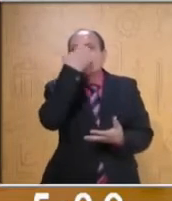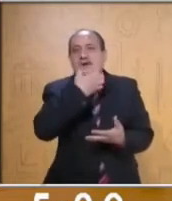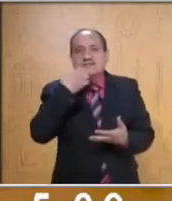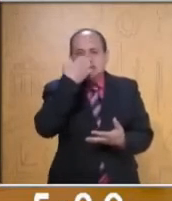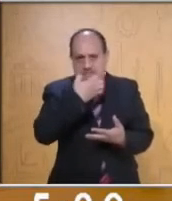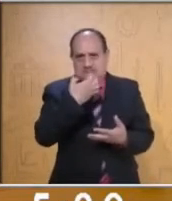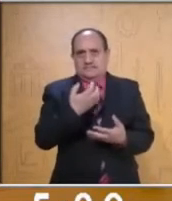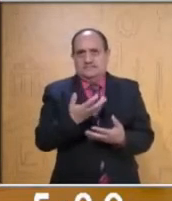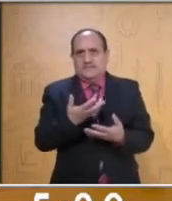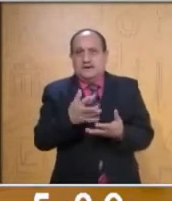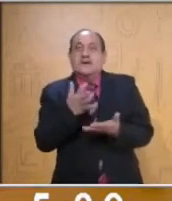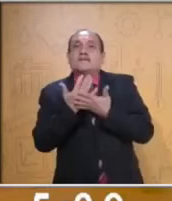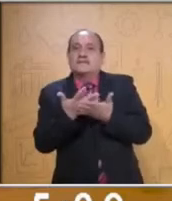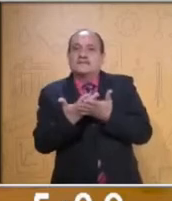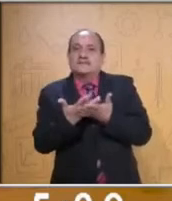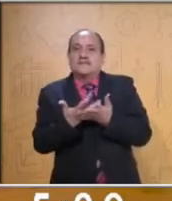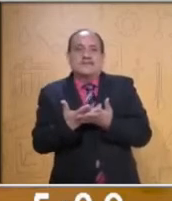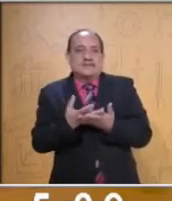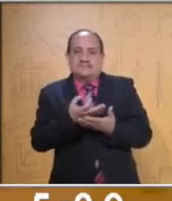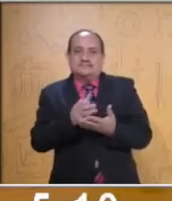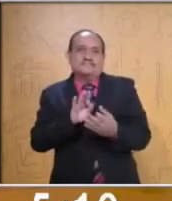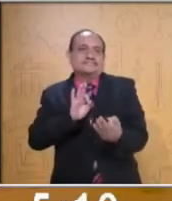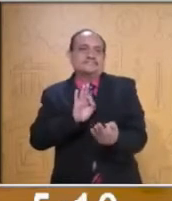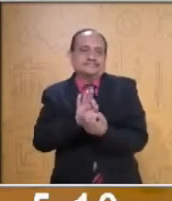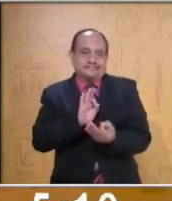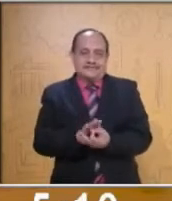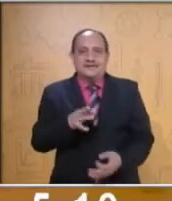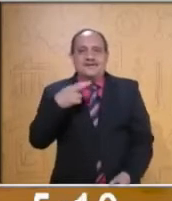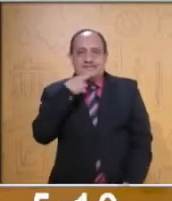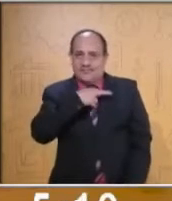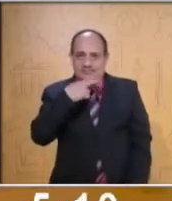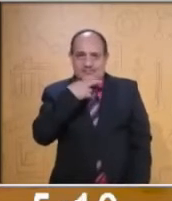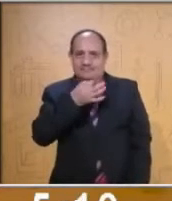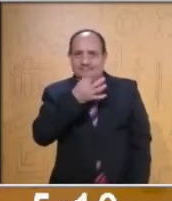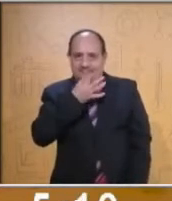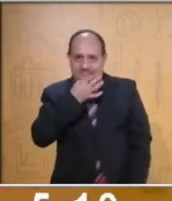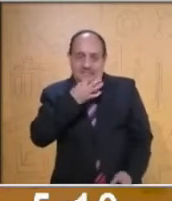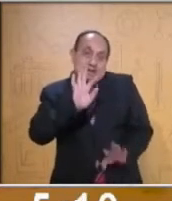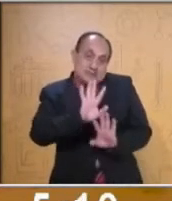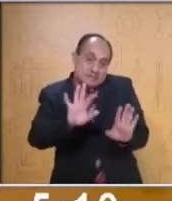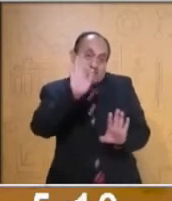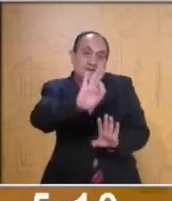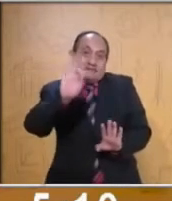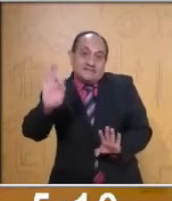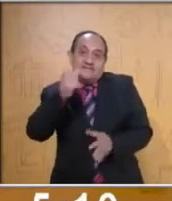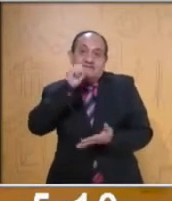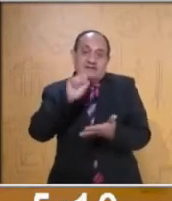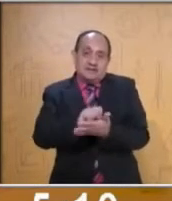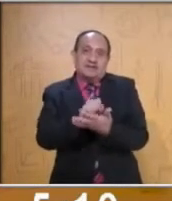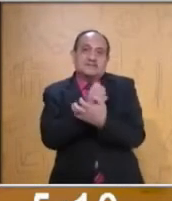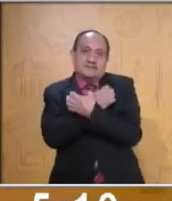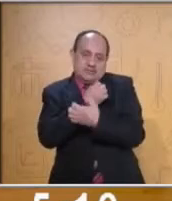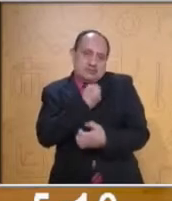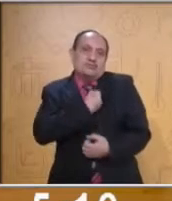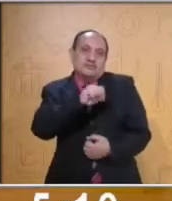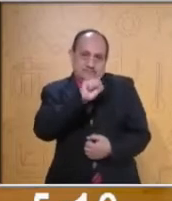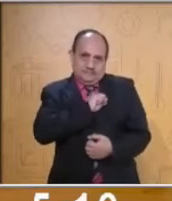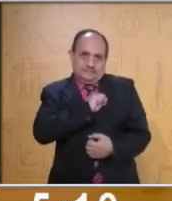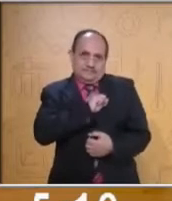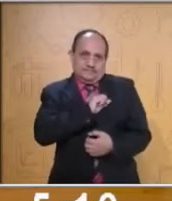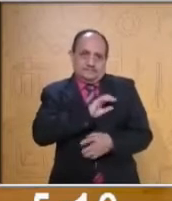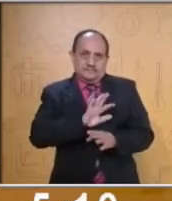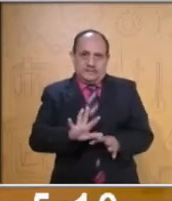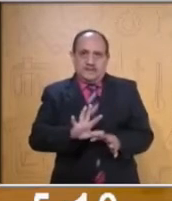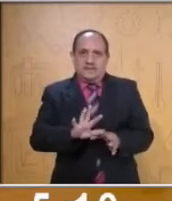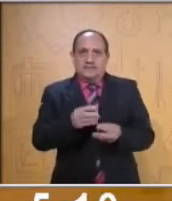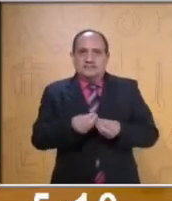escuela, que espero sea pronto, de acuerdo a las fechas que está determinando la propia Secretaría de Salud, y vamos